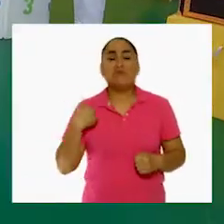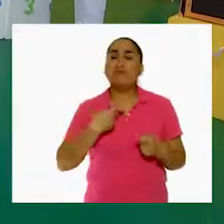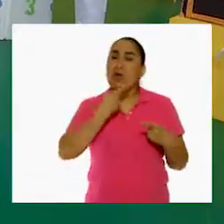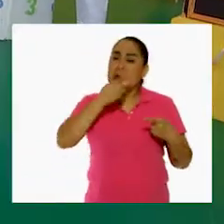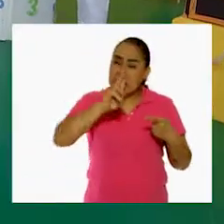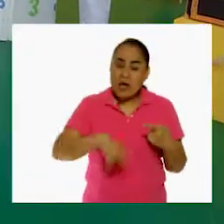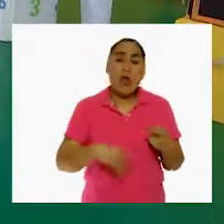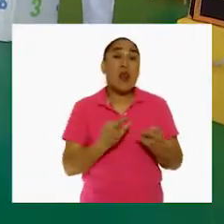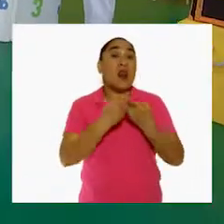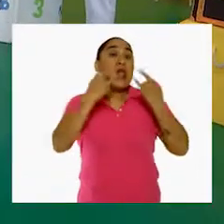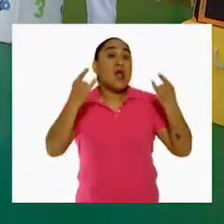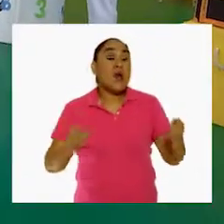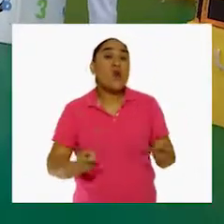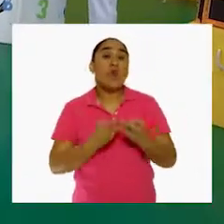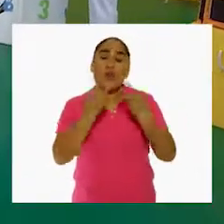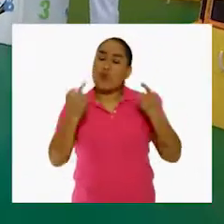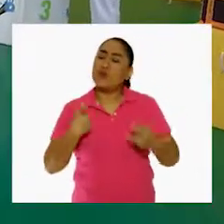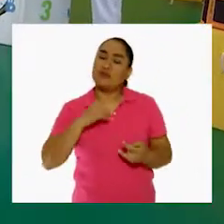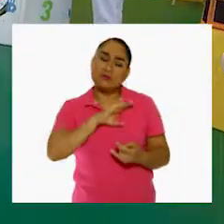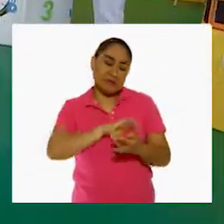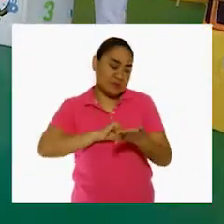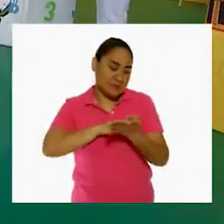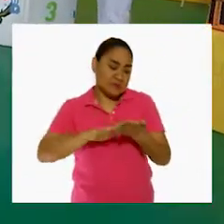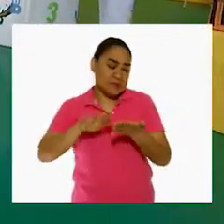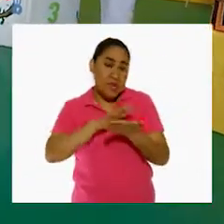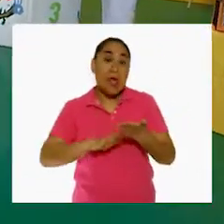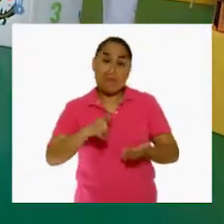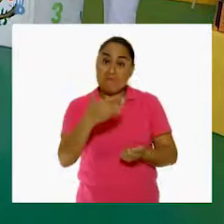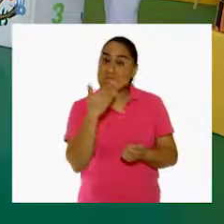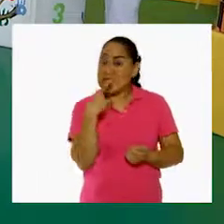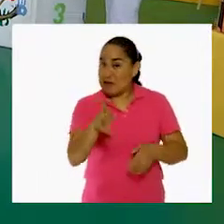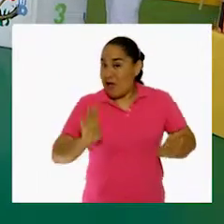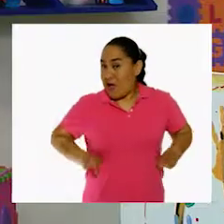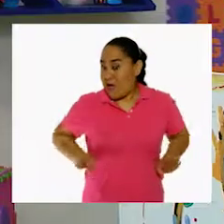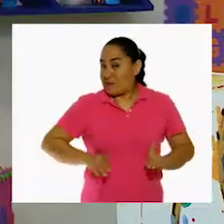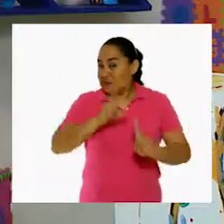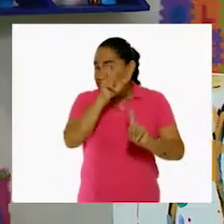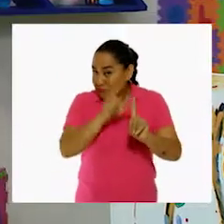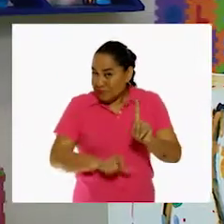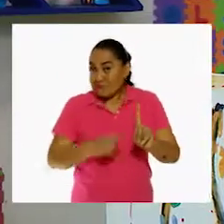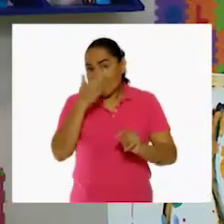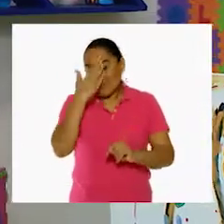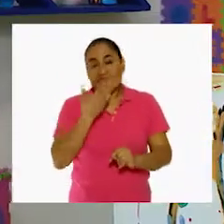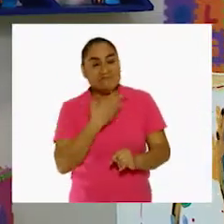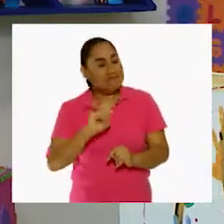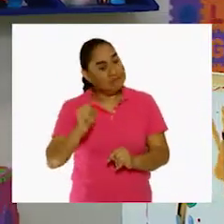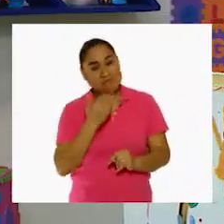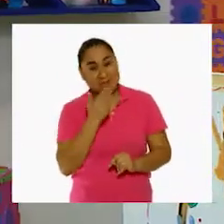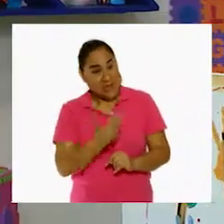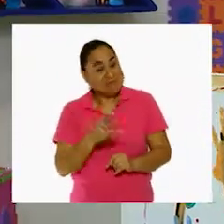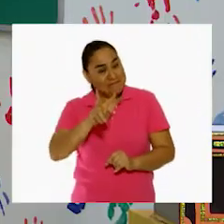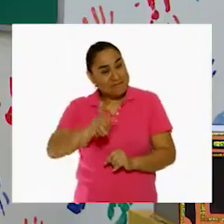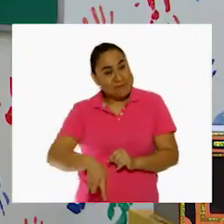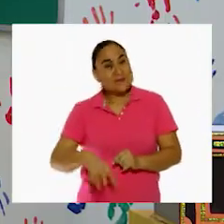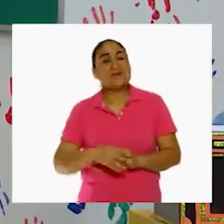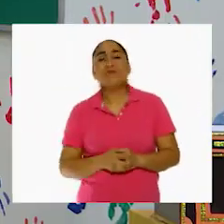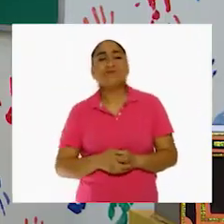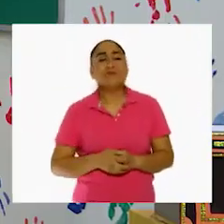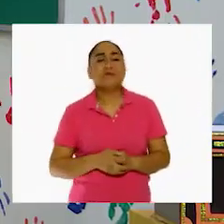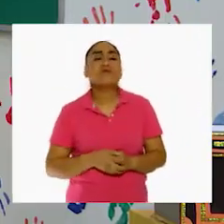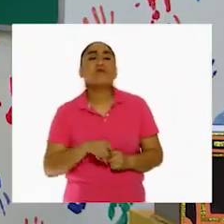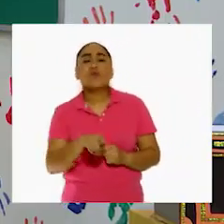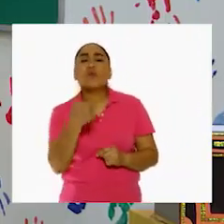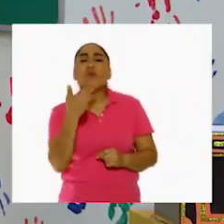leer cuentos, me encanta. Sí, tienes muy buenas cualidades y sí, tienes muy buen humor, la verdad. ¿Y qué habilidades pusiste,